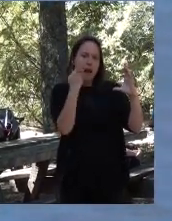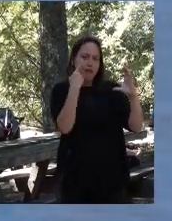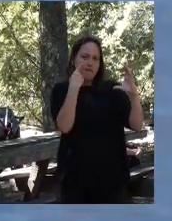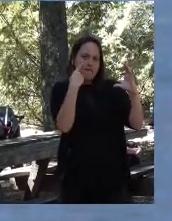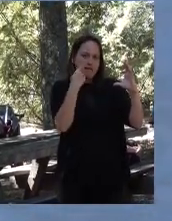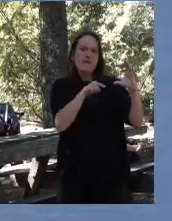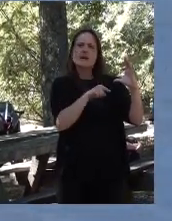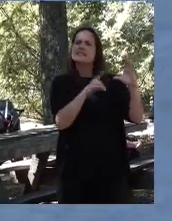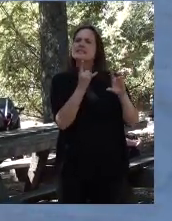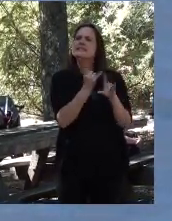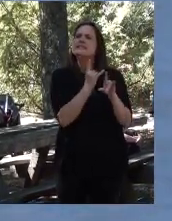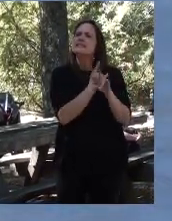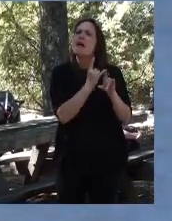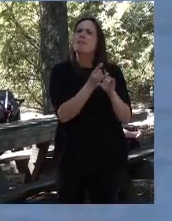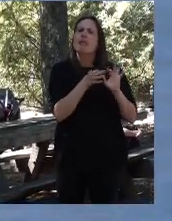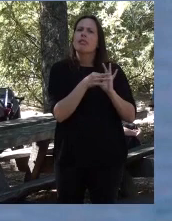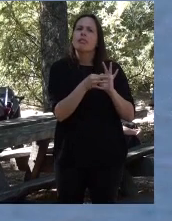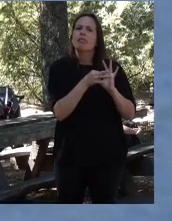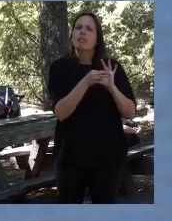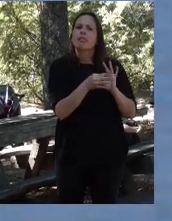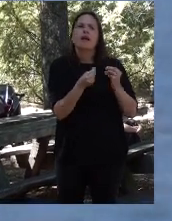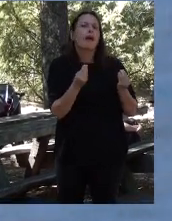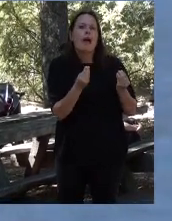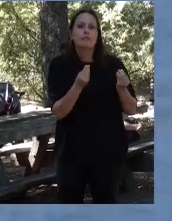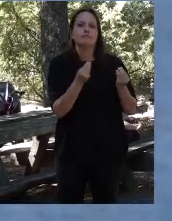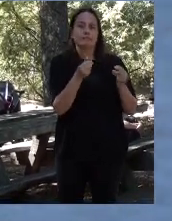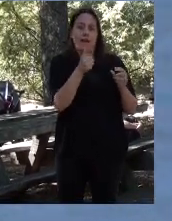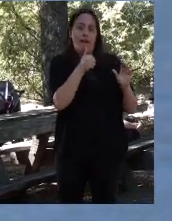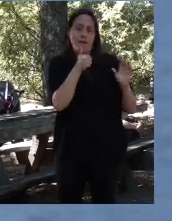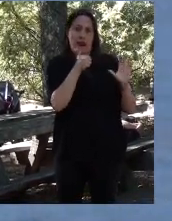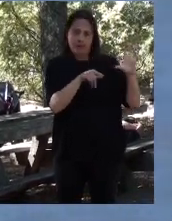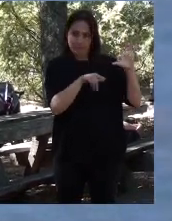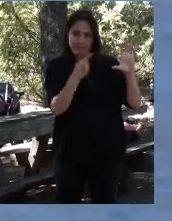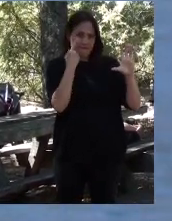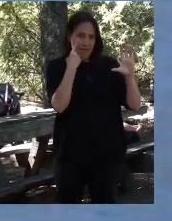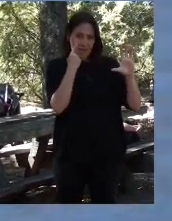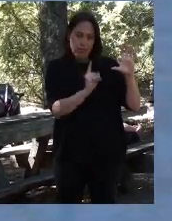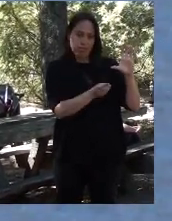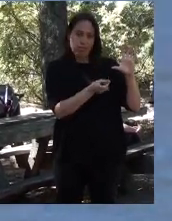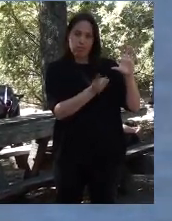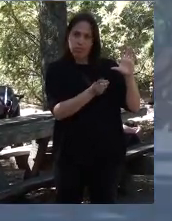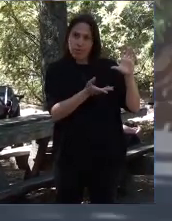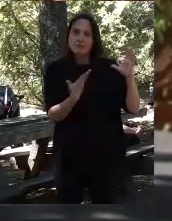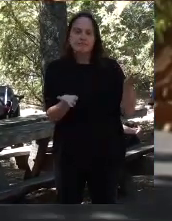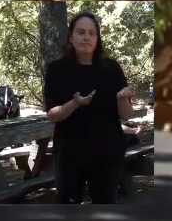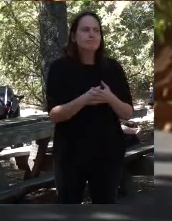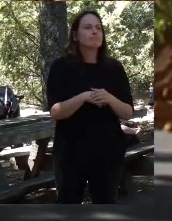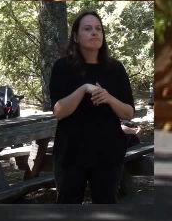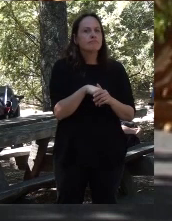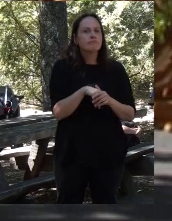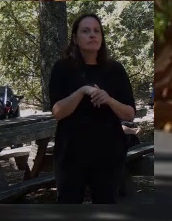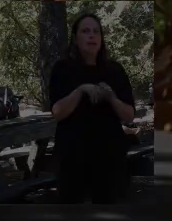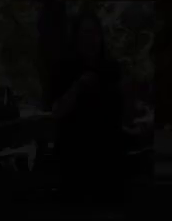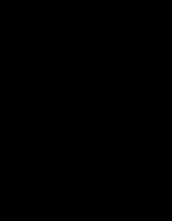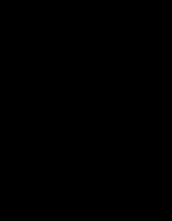aire depende exclusivamente del mar. Y no solamente del mar, sino que depende del